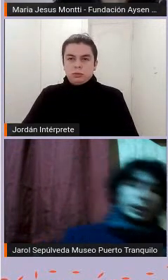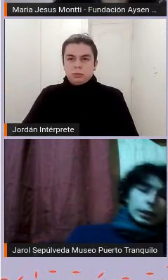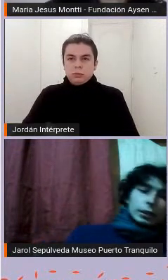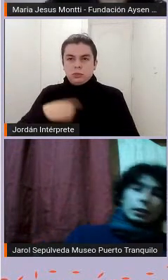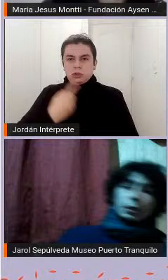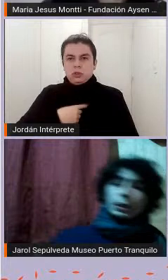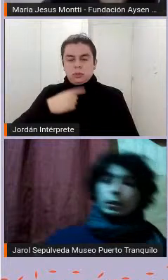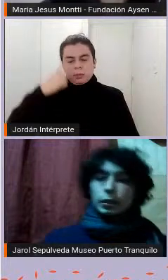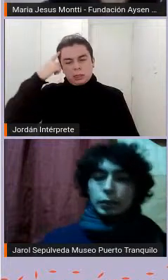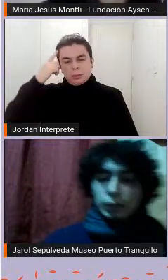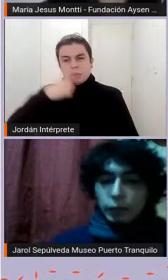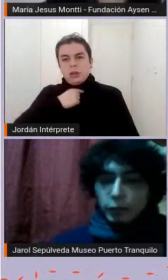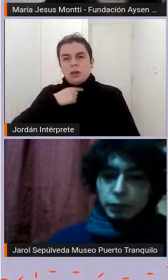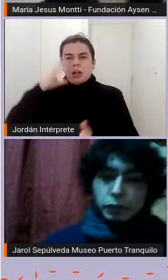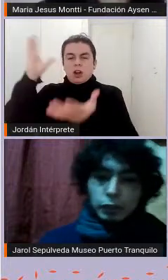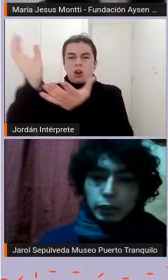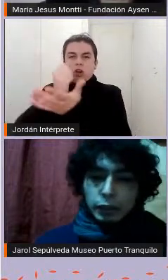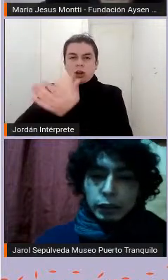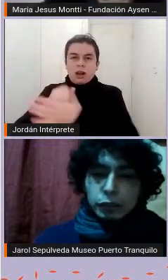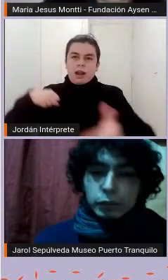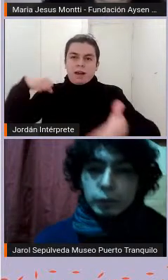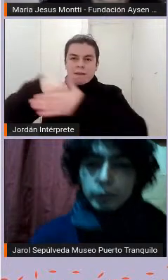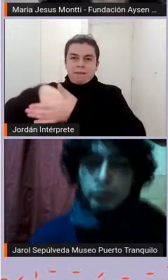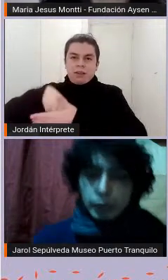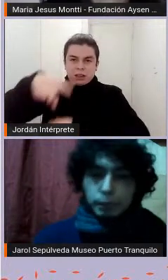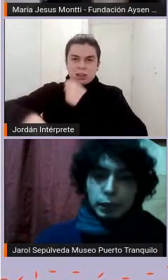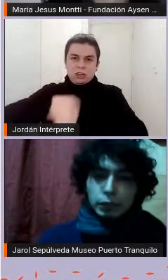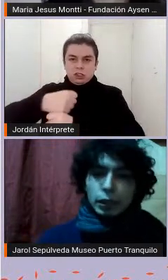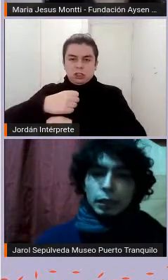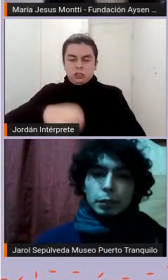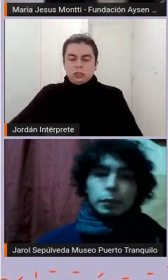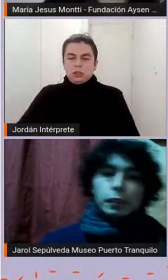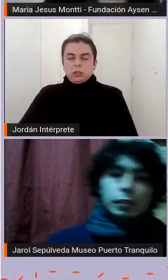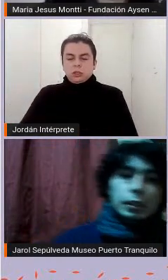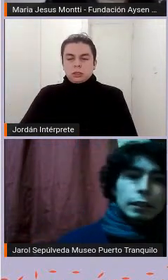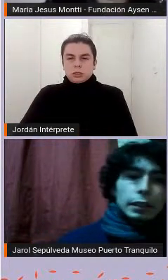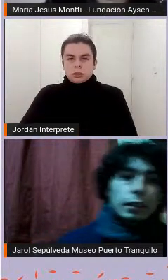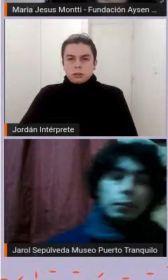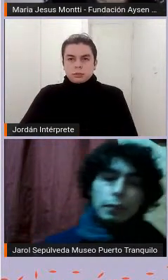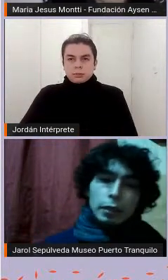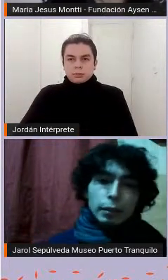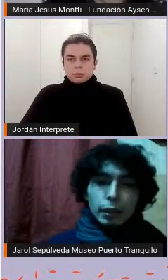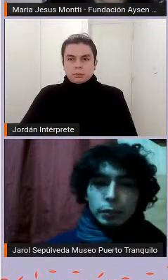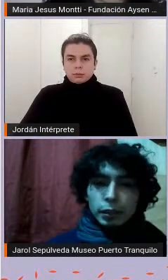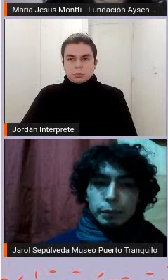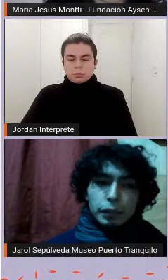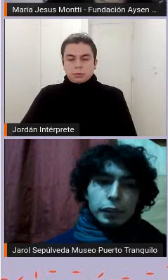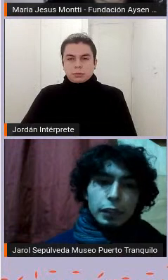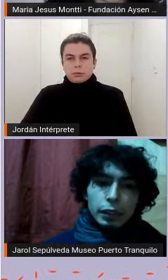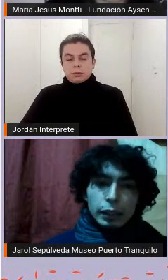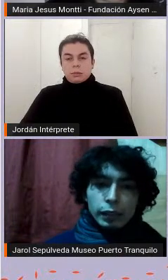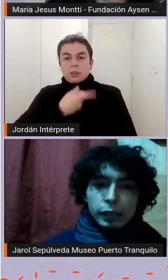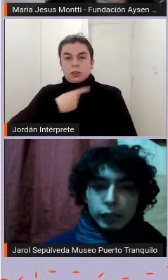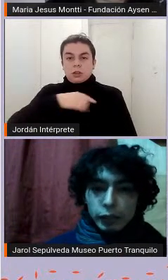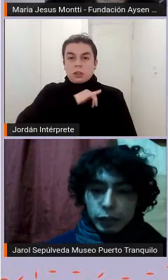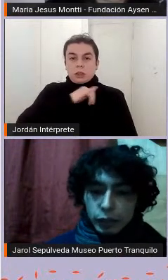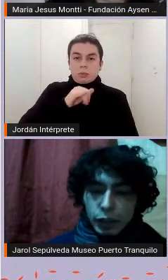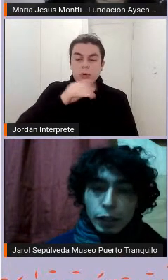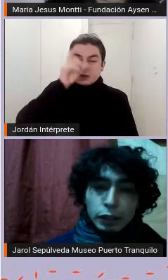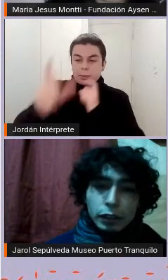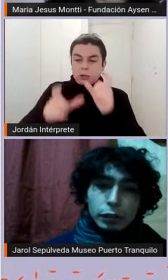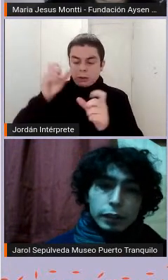Bueno, continuando con lo que mencionaba Jesús respecto a la apropiación de la ballena, para poder proseguir es